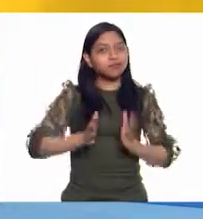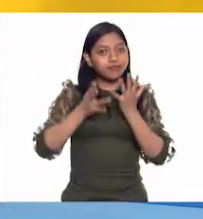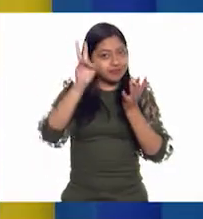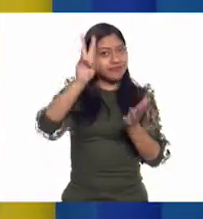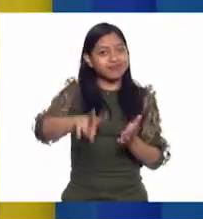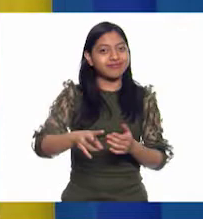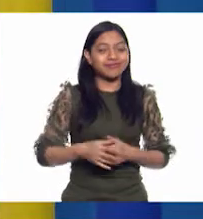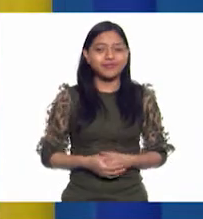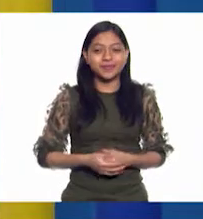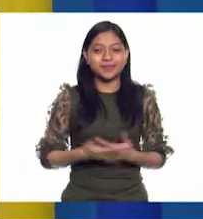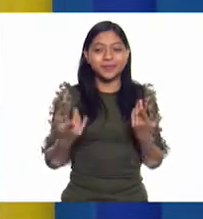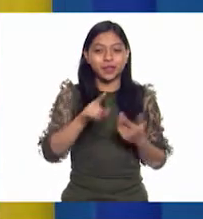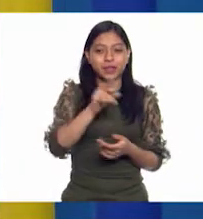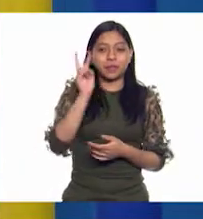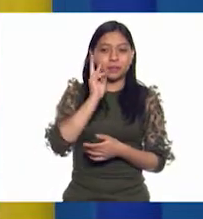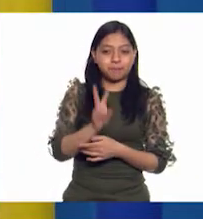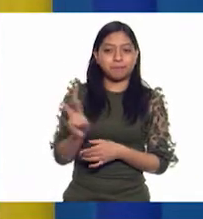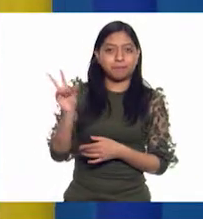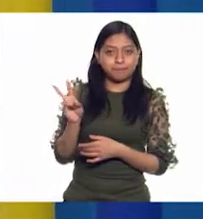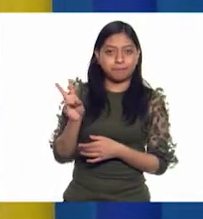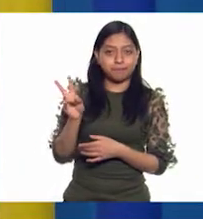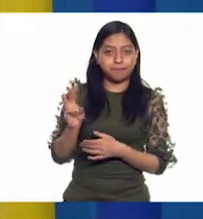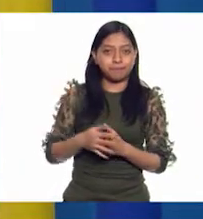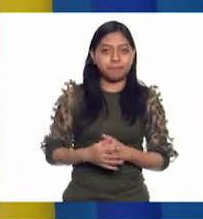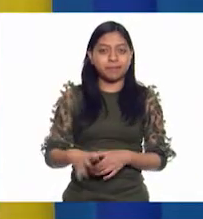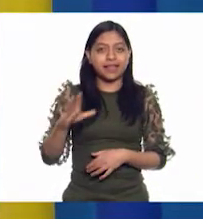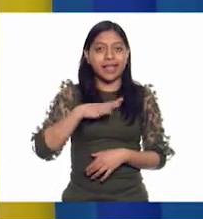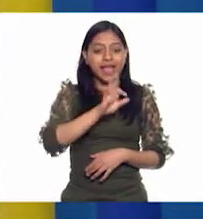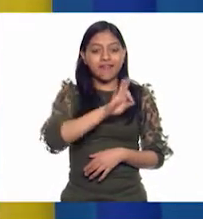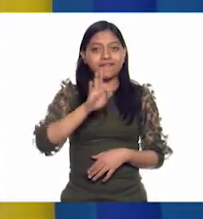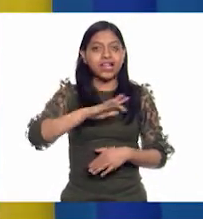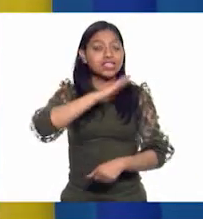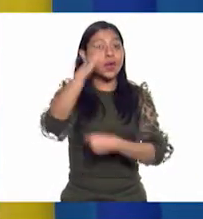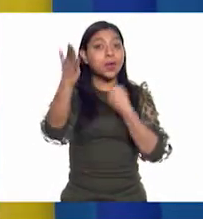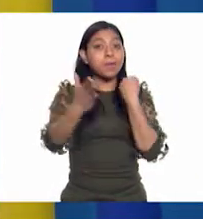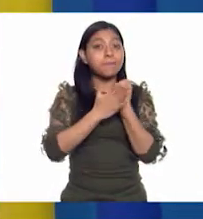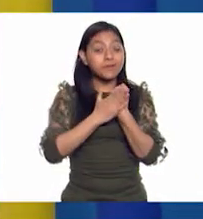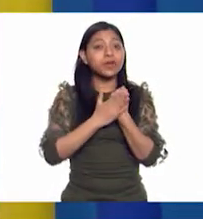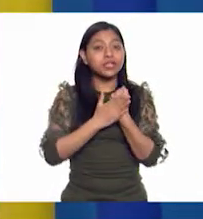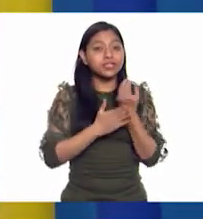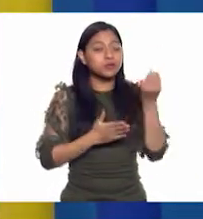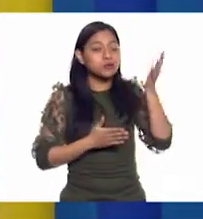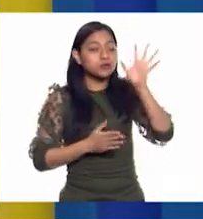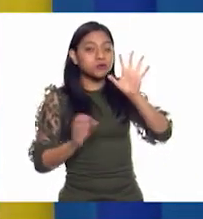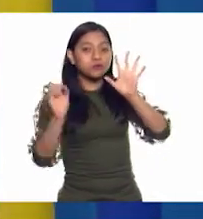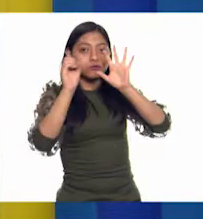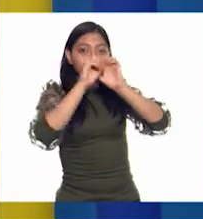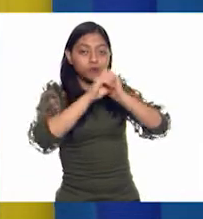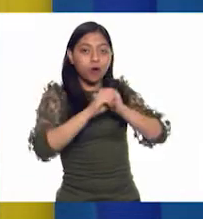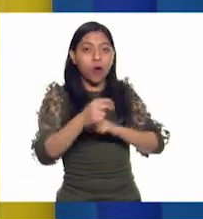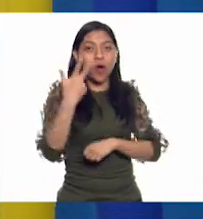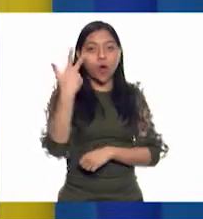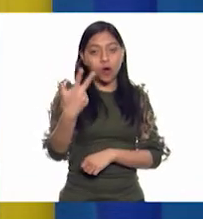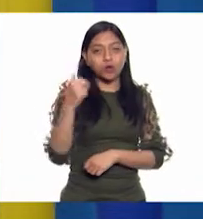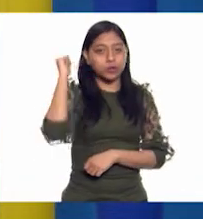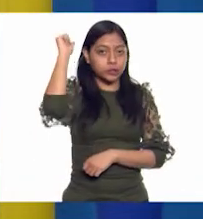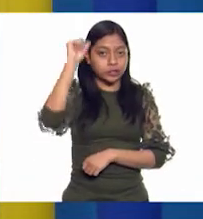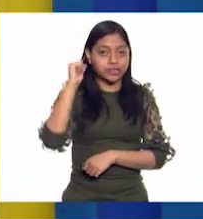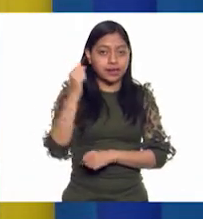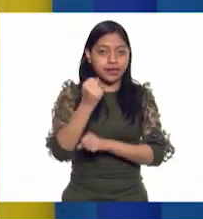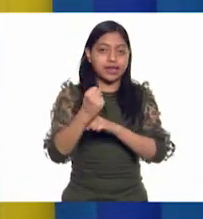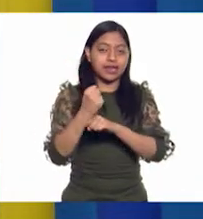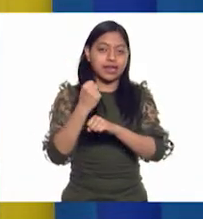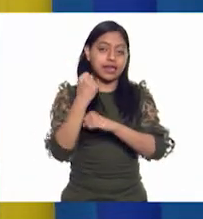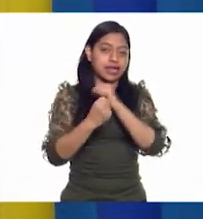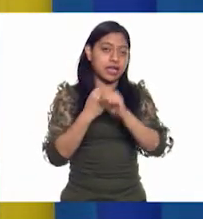maestro. Y como pudiste notar, también nos da fecha del próximo, que ocurrirá el 8 de abril del año